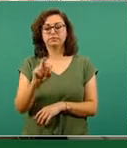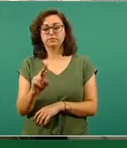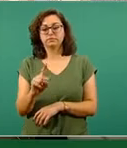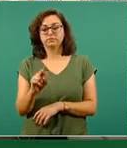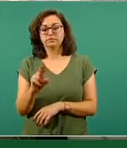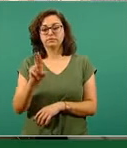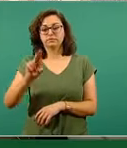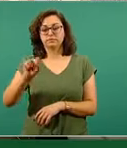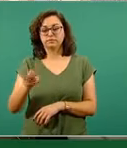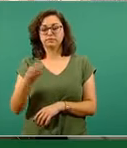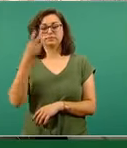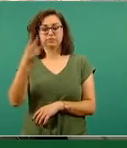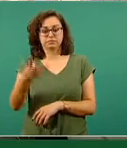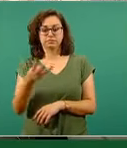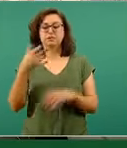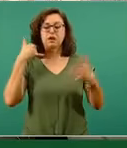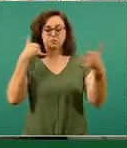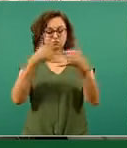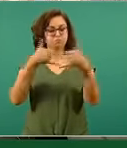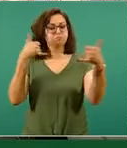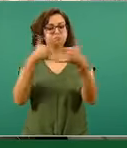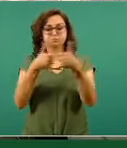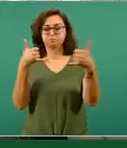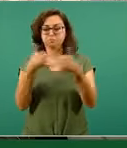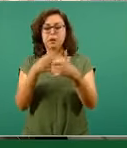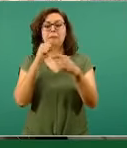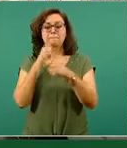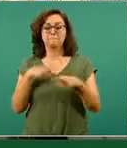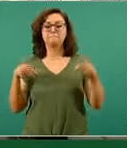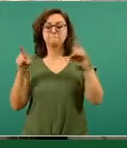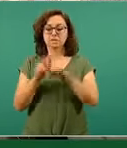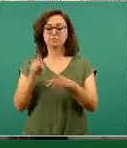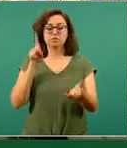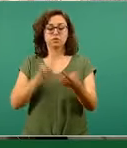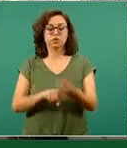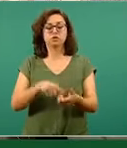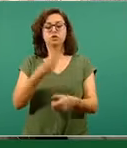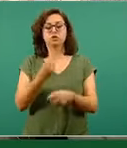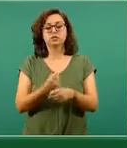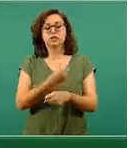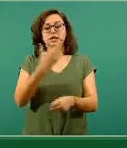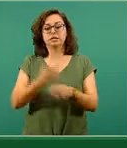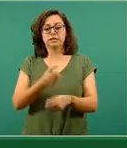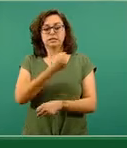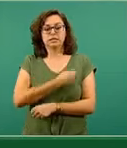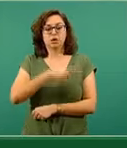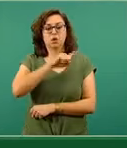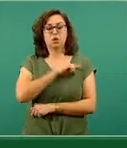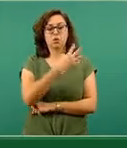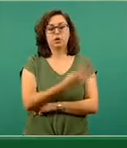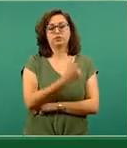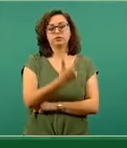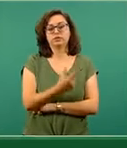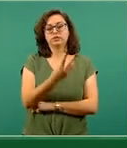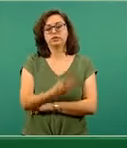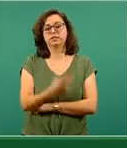800-627-2583. Y nuestro número también con todas las extensiones de la Secretaría de Salud de Guanajuato, que es el